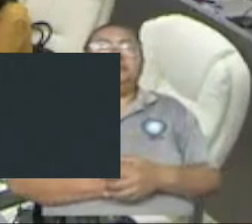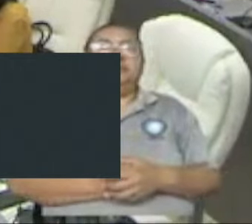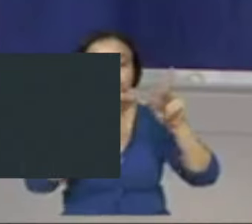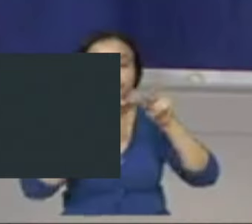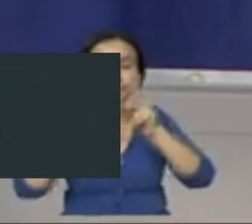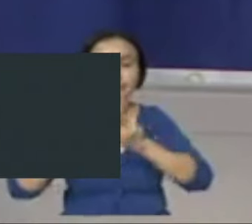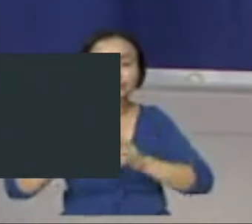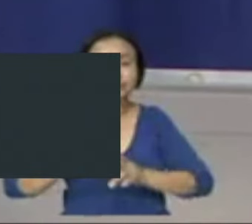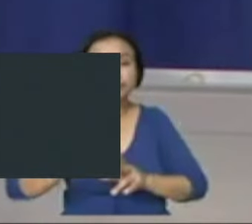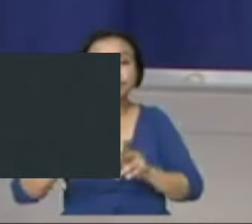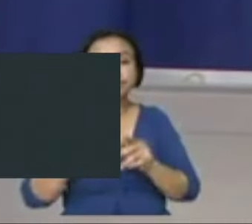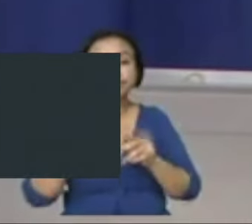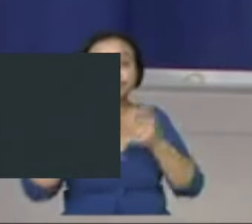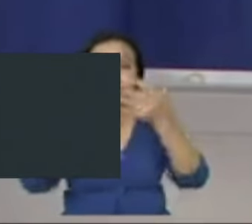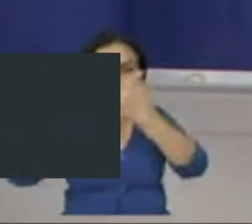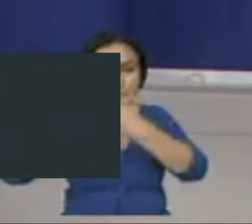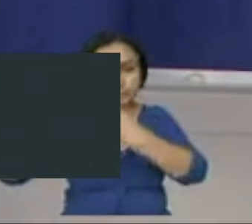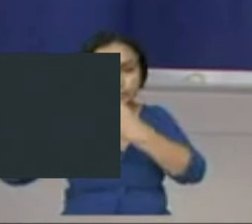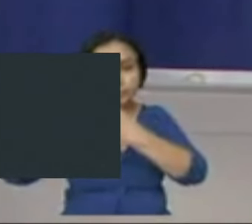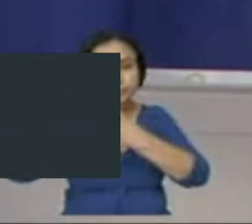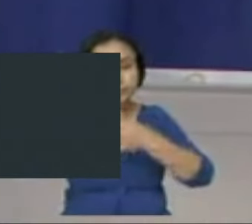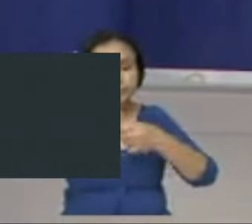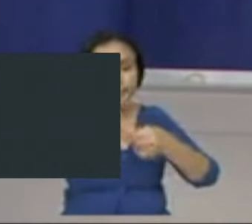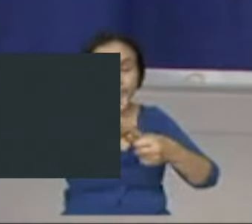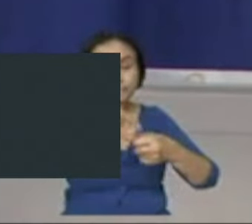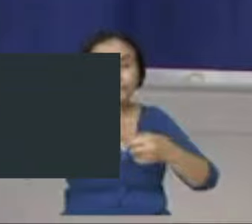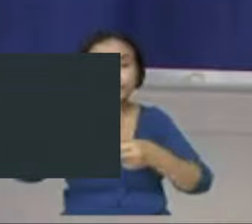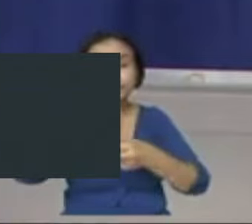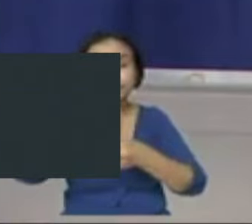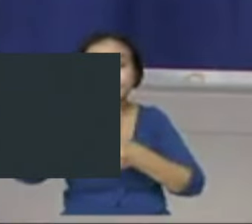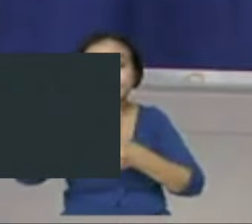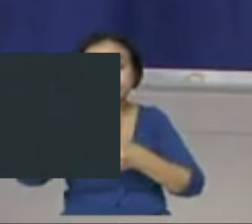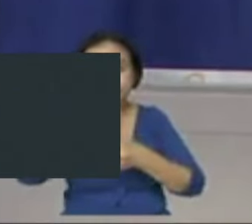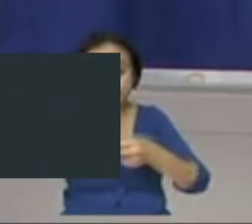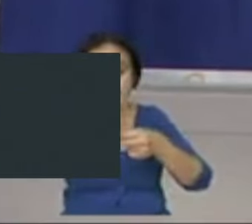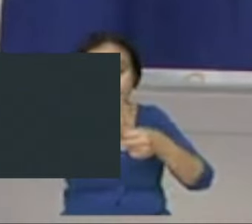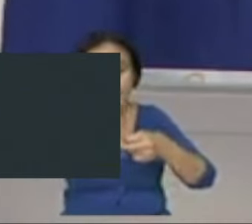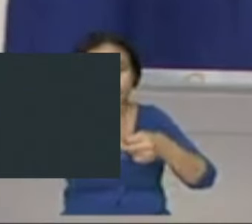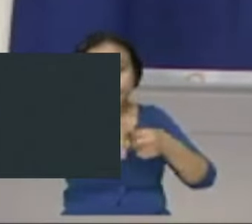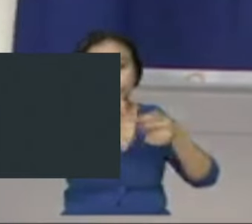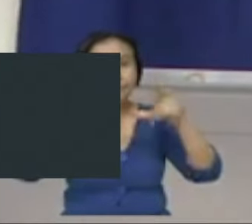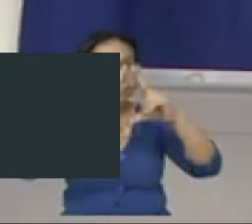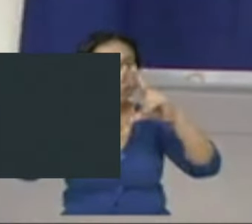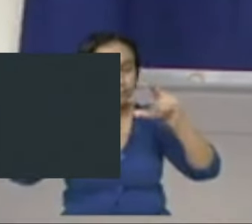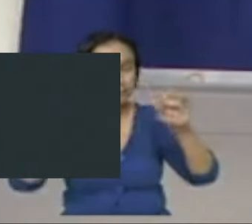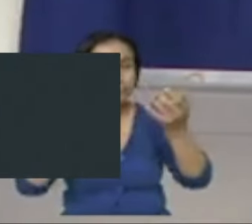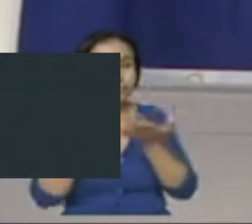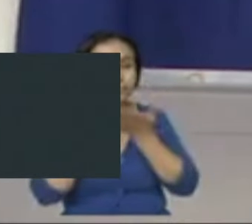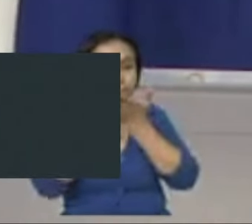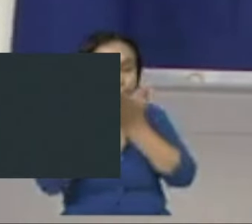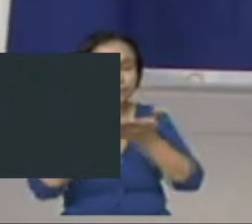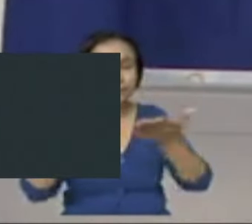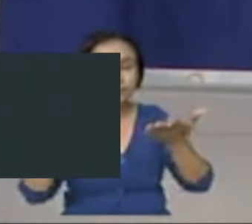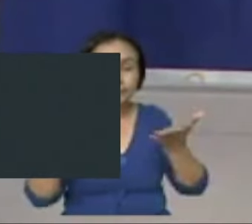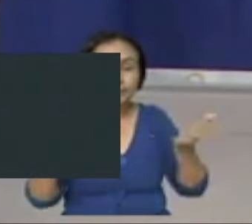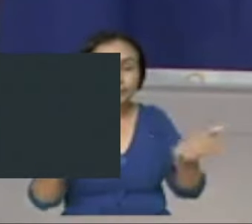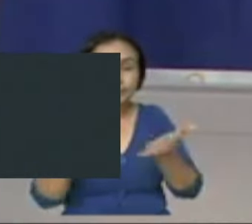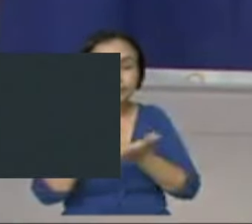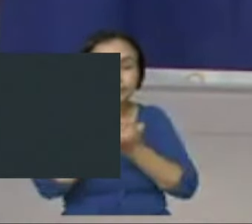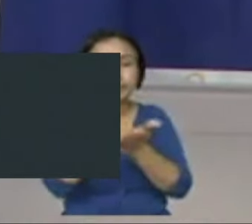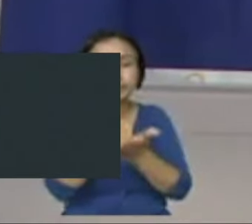energético. La empresa nicaragüense de gas Enigas tiene como objetivo promover la inversión en las actividades